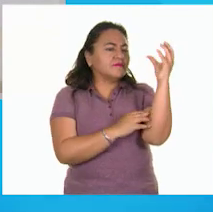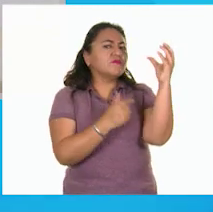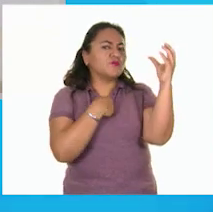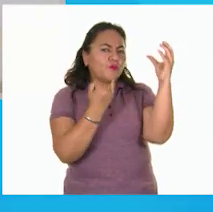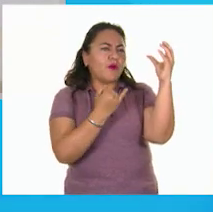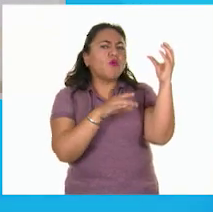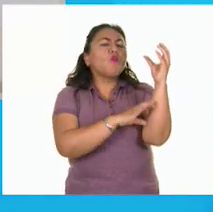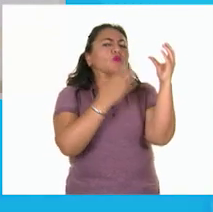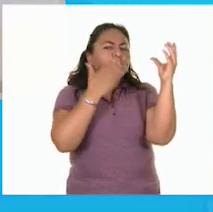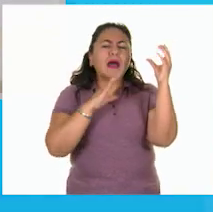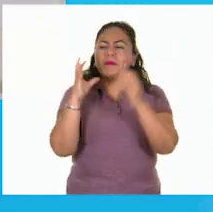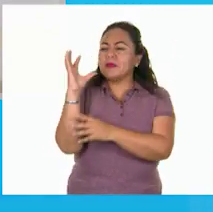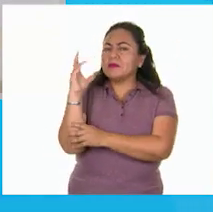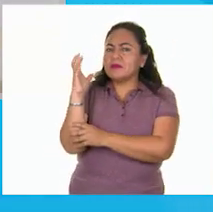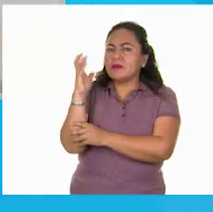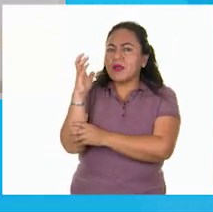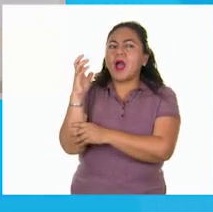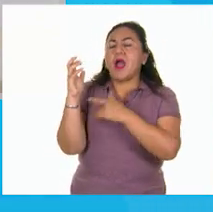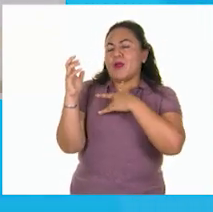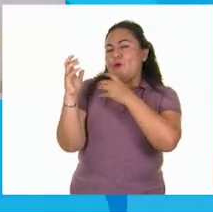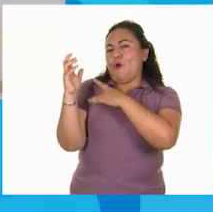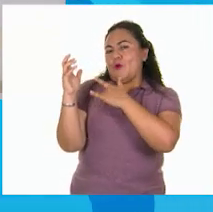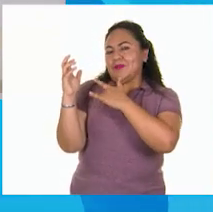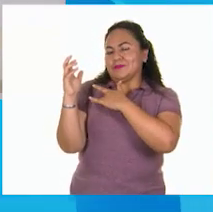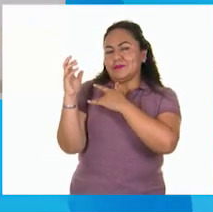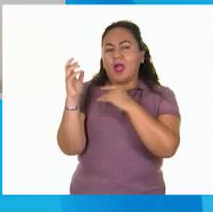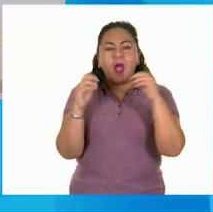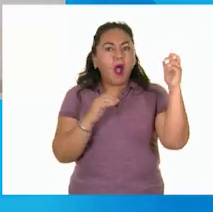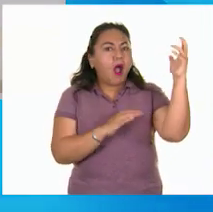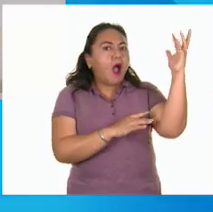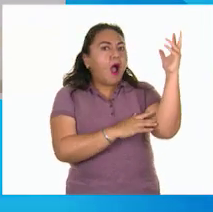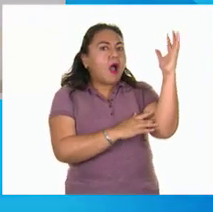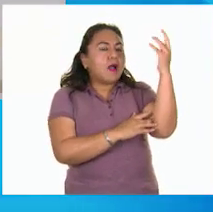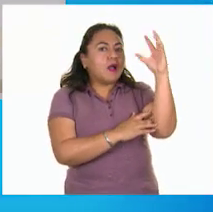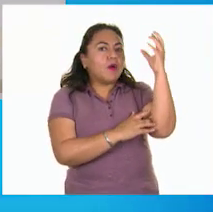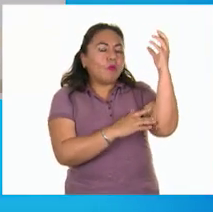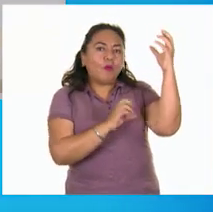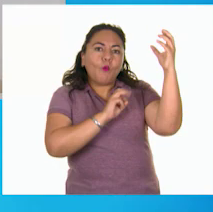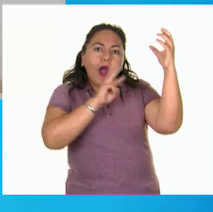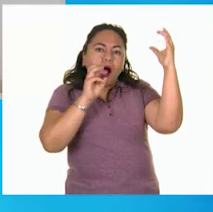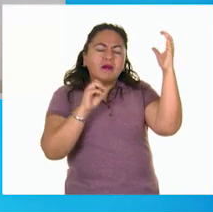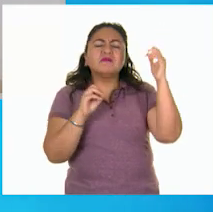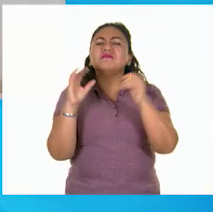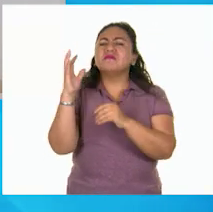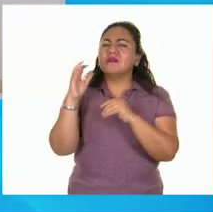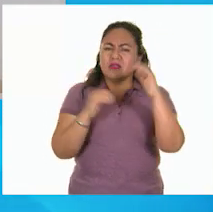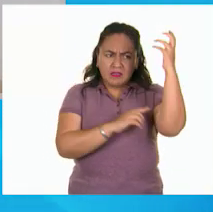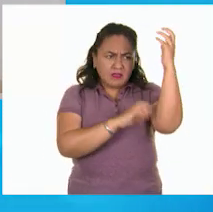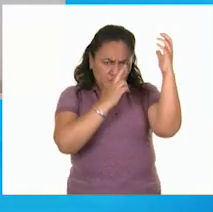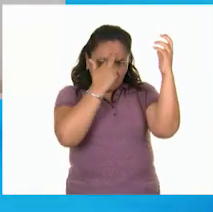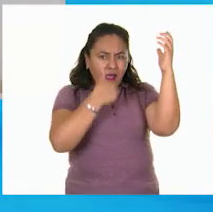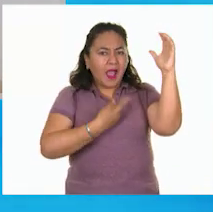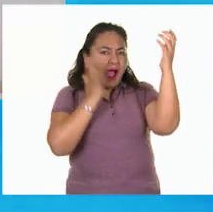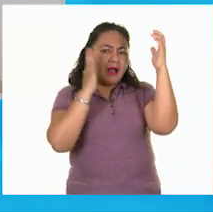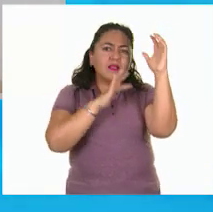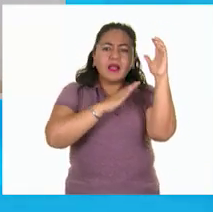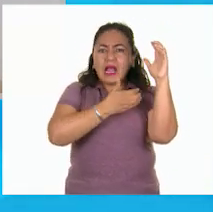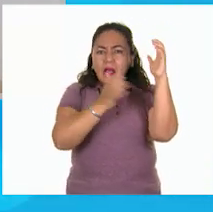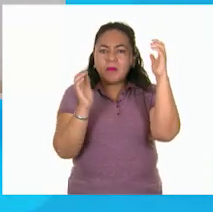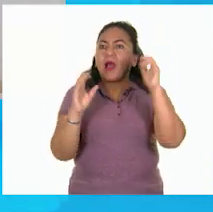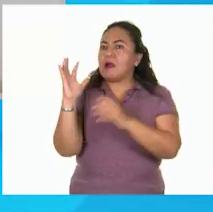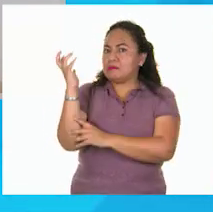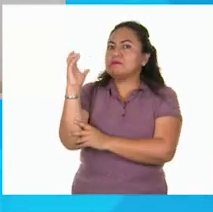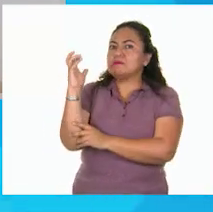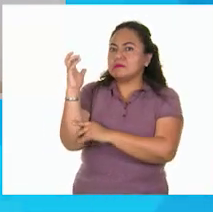la adivinaste? Porque lo siente mi corazón. ¡Guau! Oye, ¿te acuerdas cuando íbamos al campo?